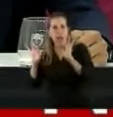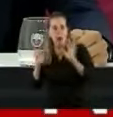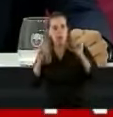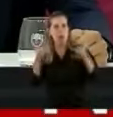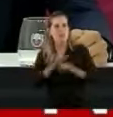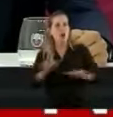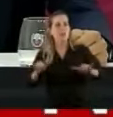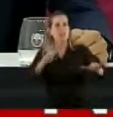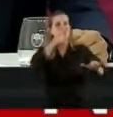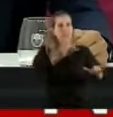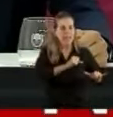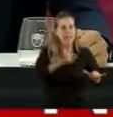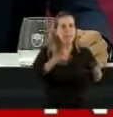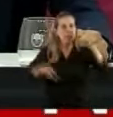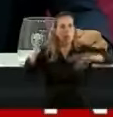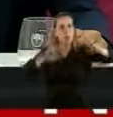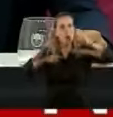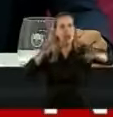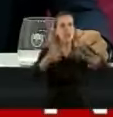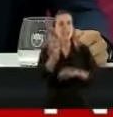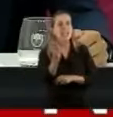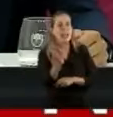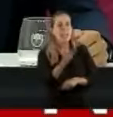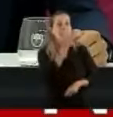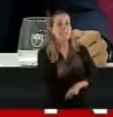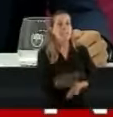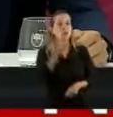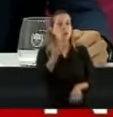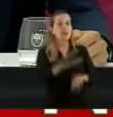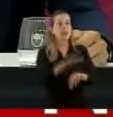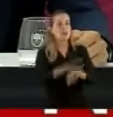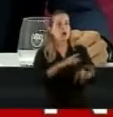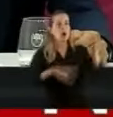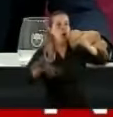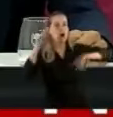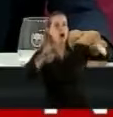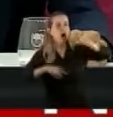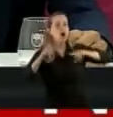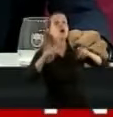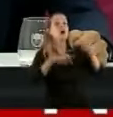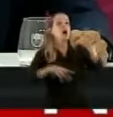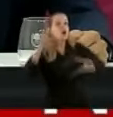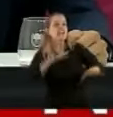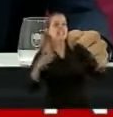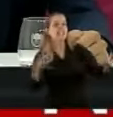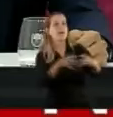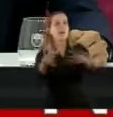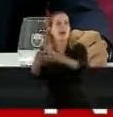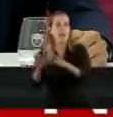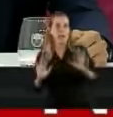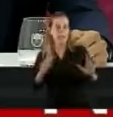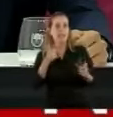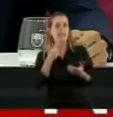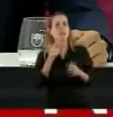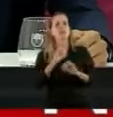Queremos dar con los responsables intelectuales, y para eso también les queremos decir a toda la sociedad que